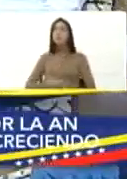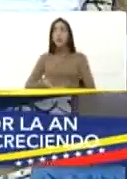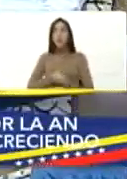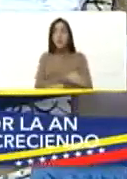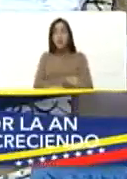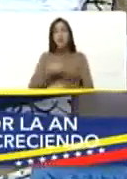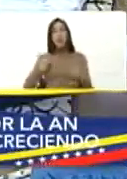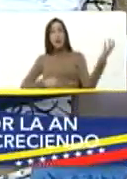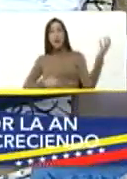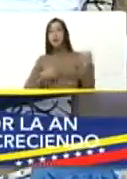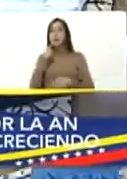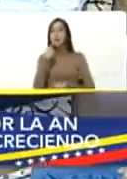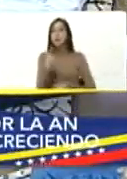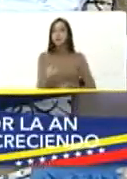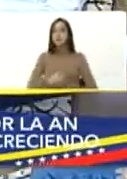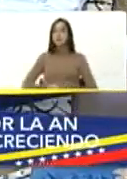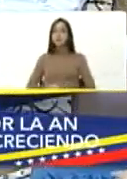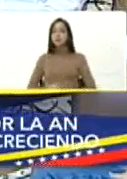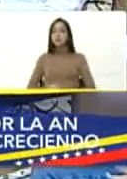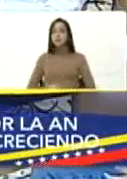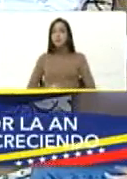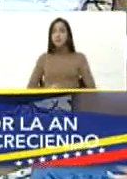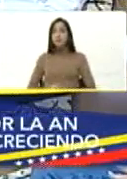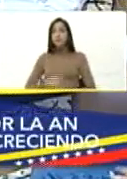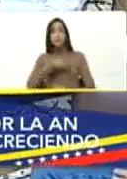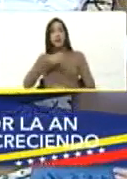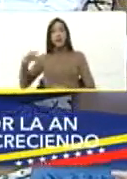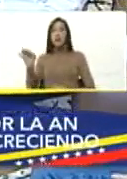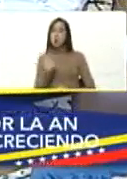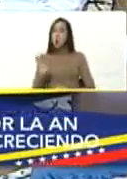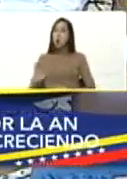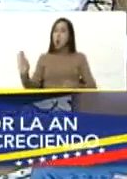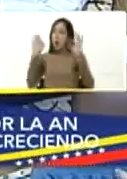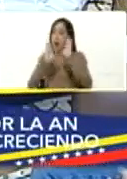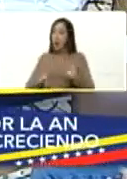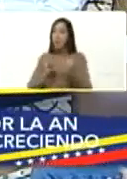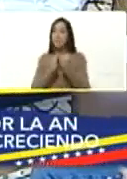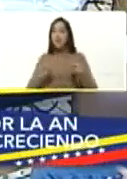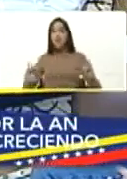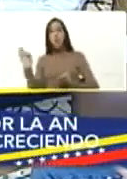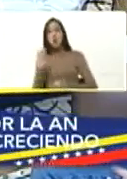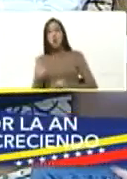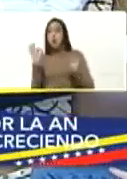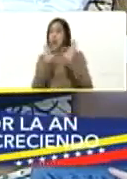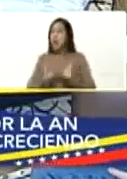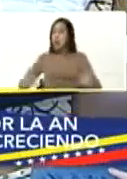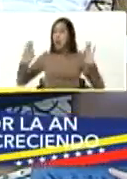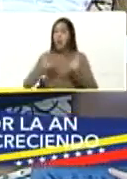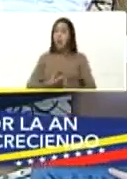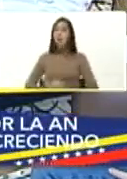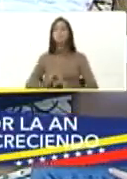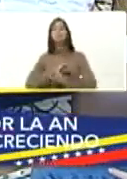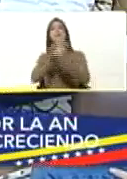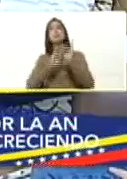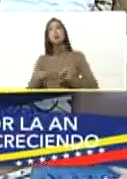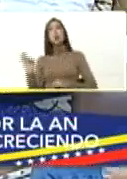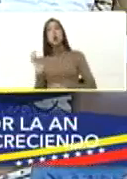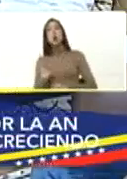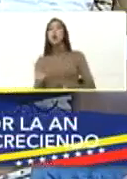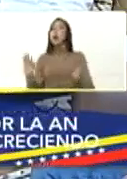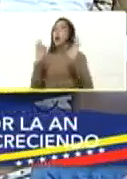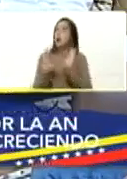Primera. Patria o nada, independencia o nada, felicidad o nada.